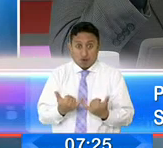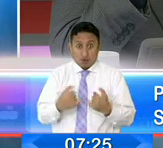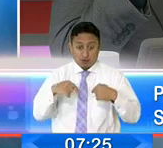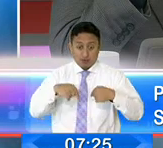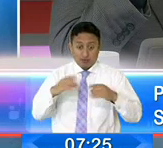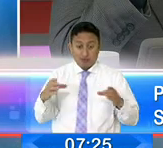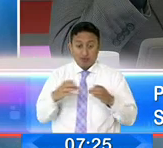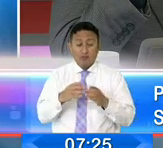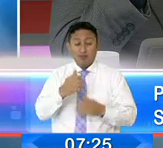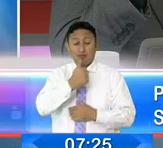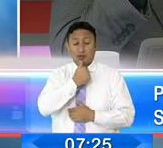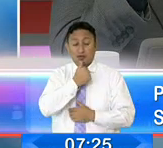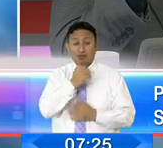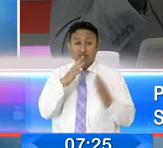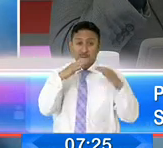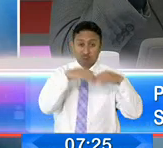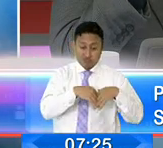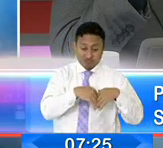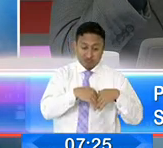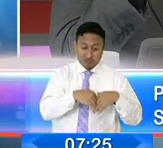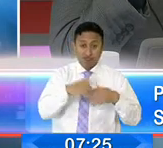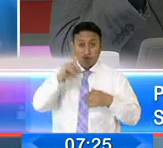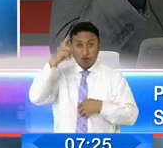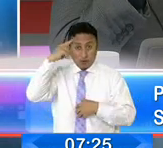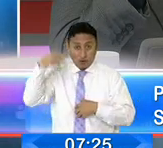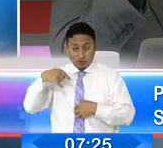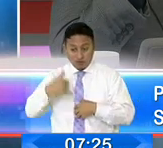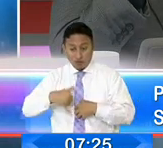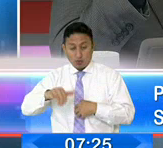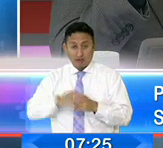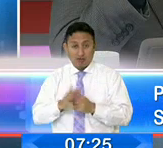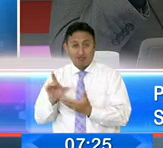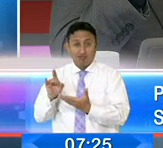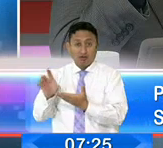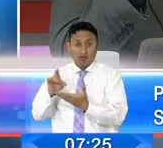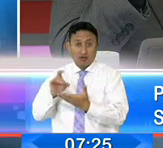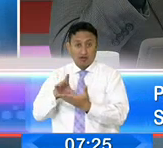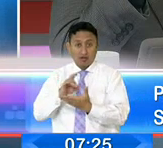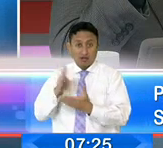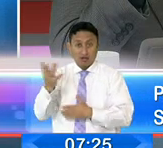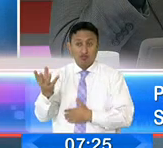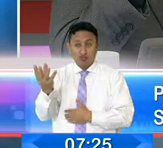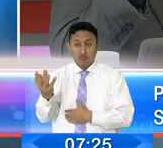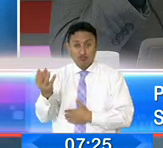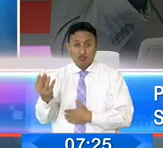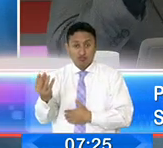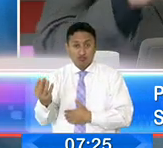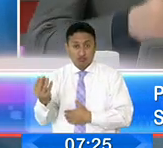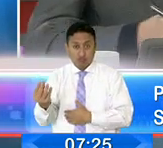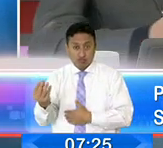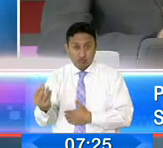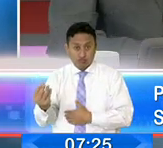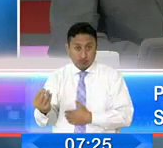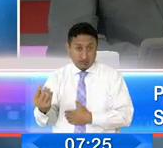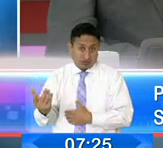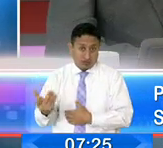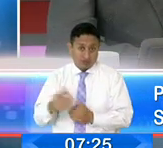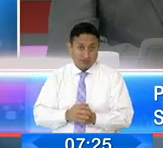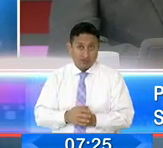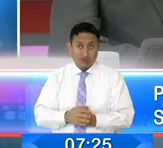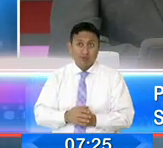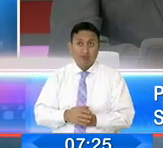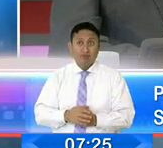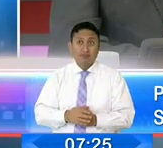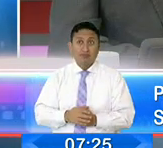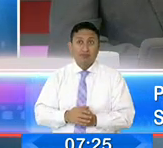sector privado deprimido, si en efecto el gobierno continúa con esta iniciativa de seguir desempleando gente del